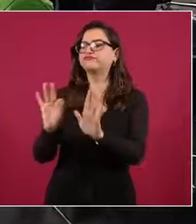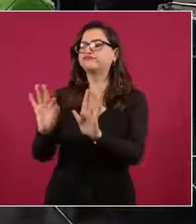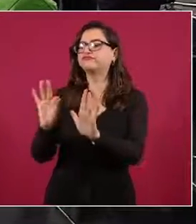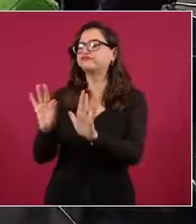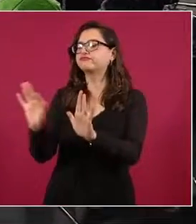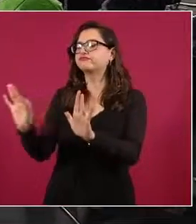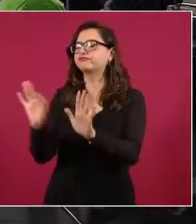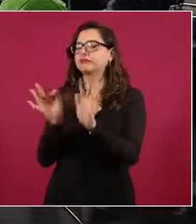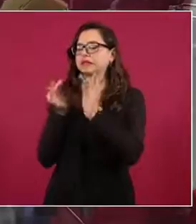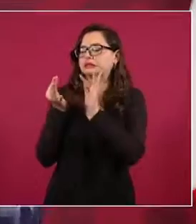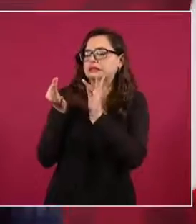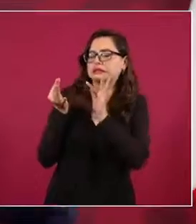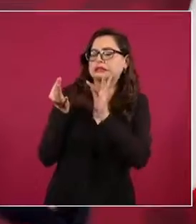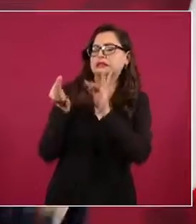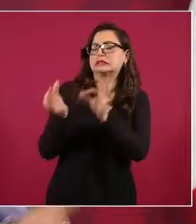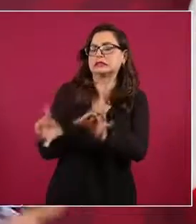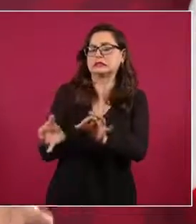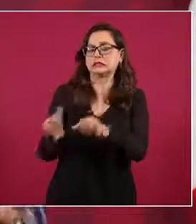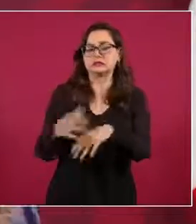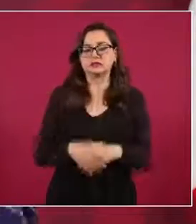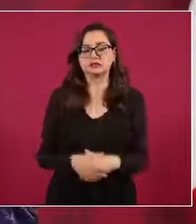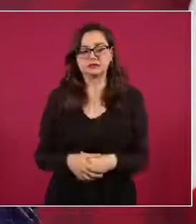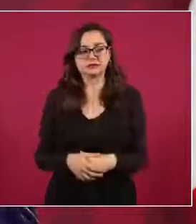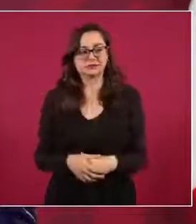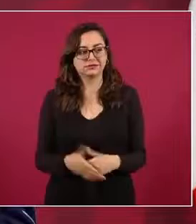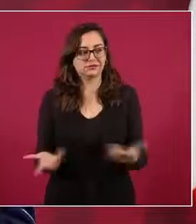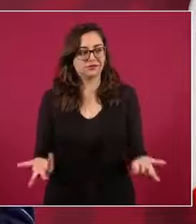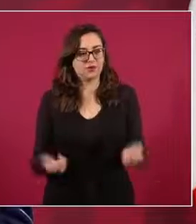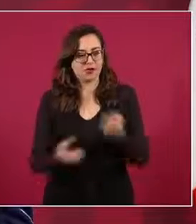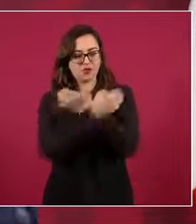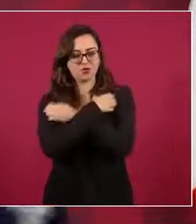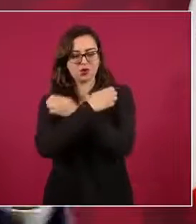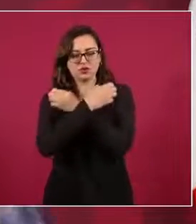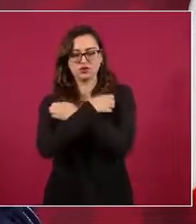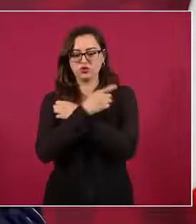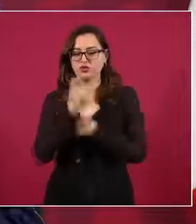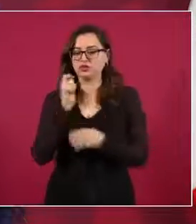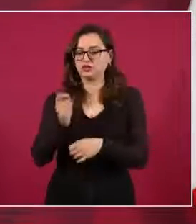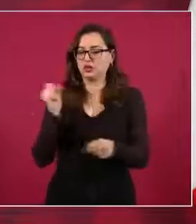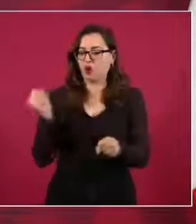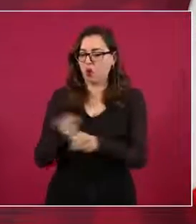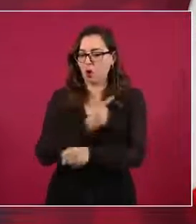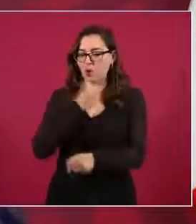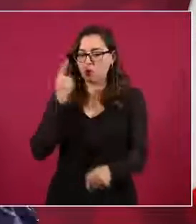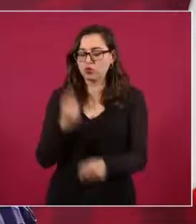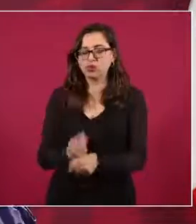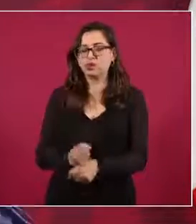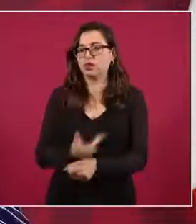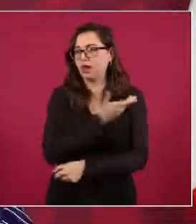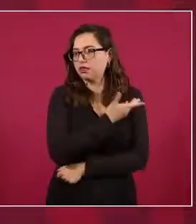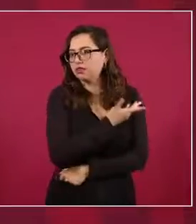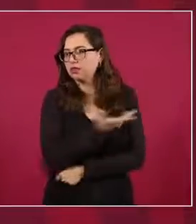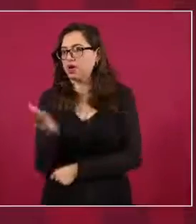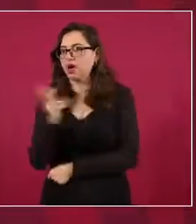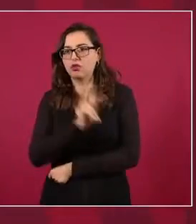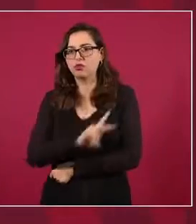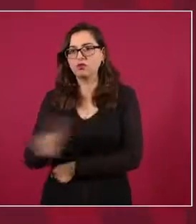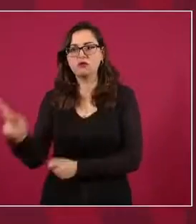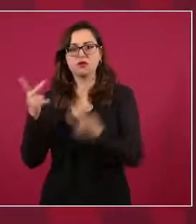Educación es oportunidad de estudiar, que es cobertura y calidad